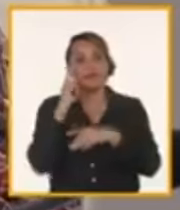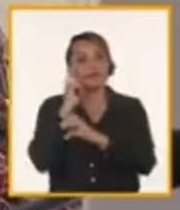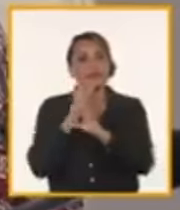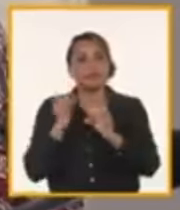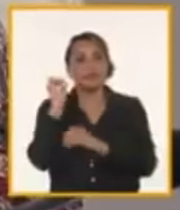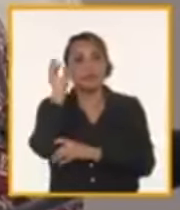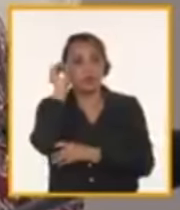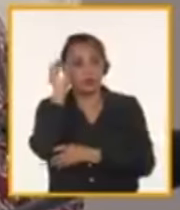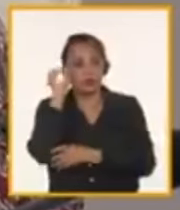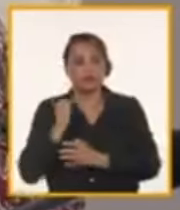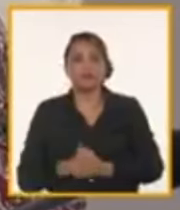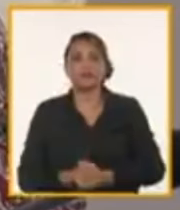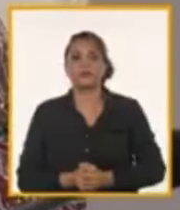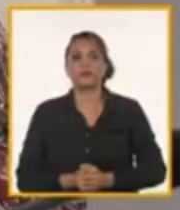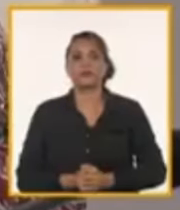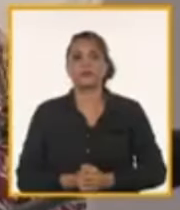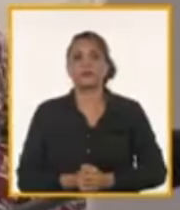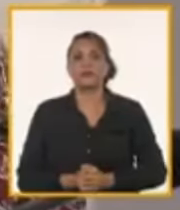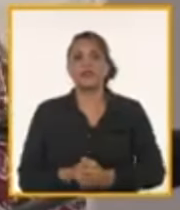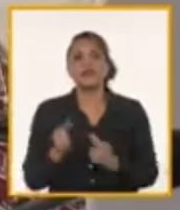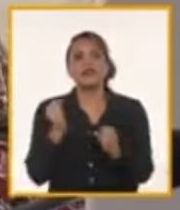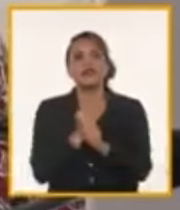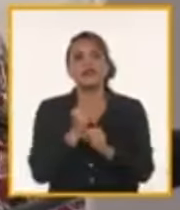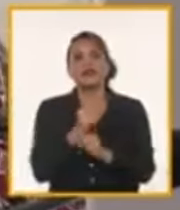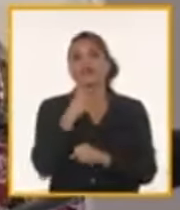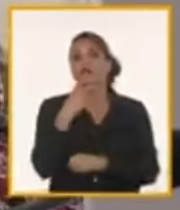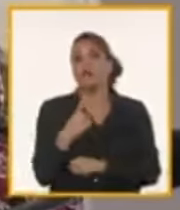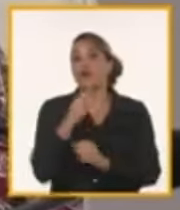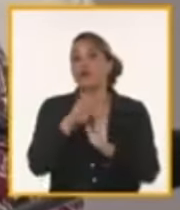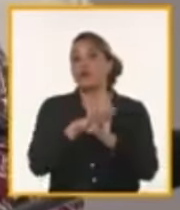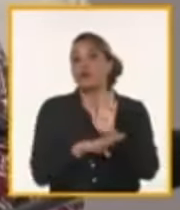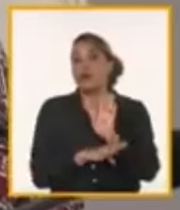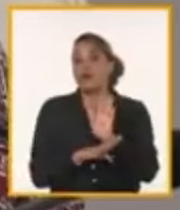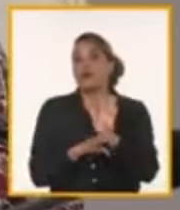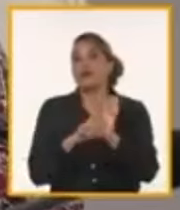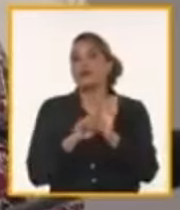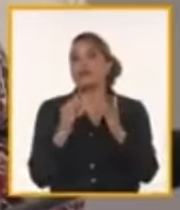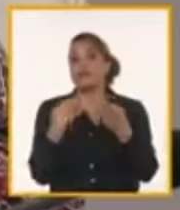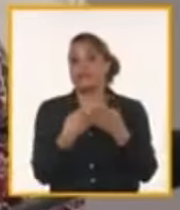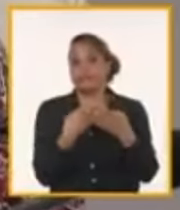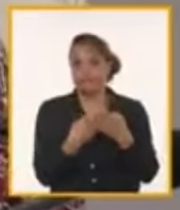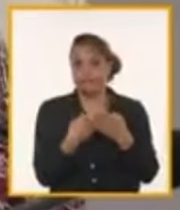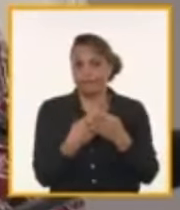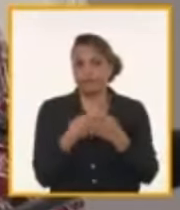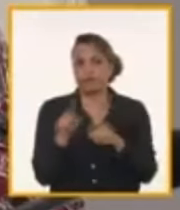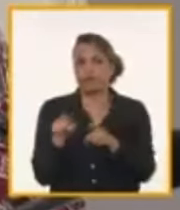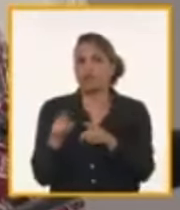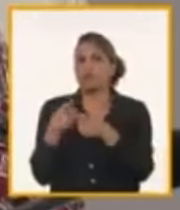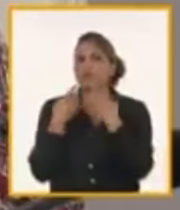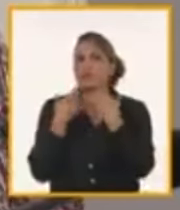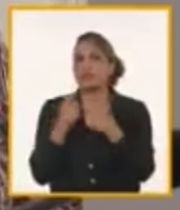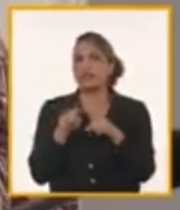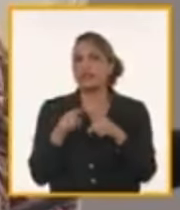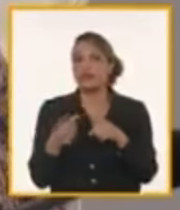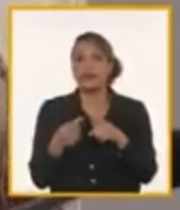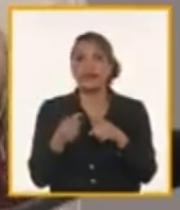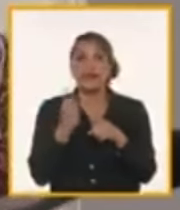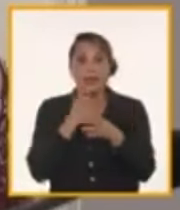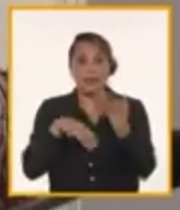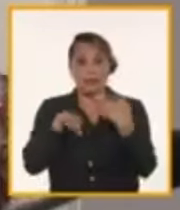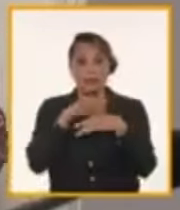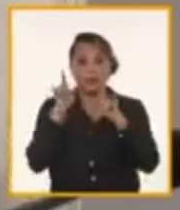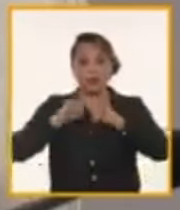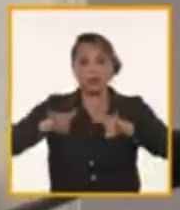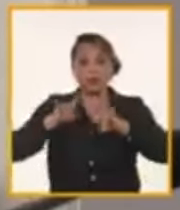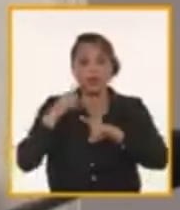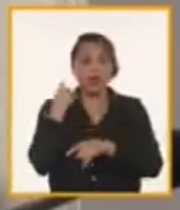innovación y gestiona dos programas sectoriales yo creo que eso es muy importante porque nuestro ministerio durante